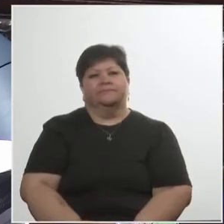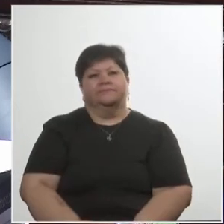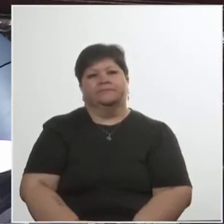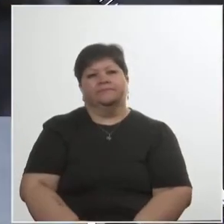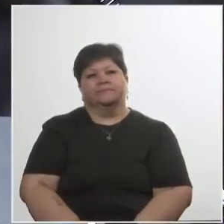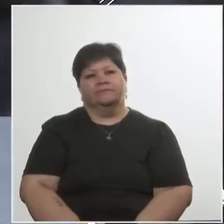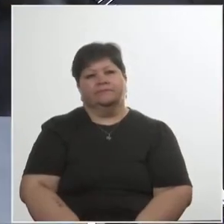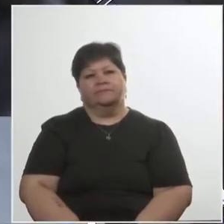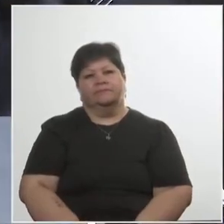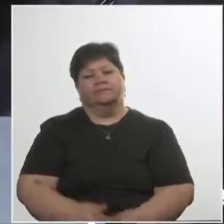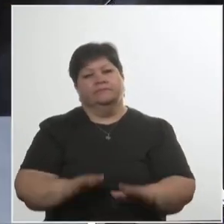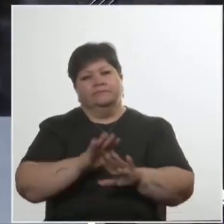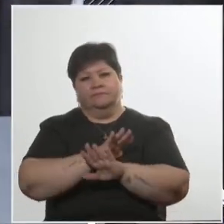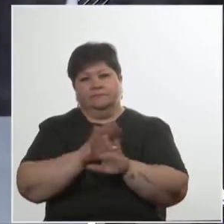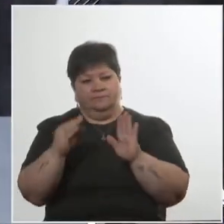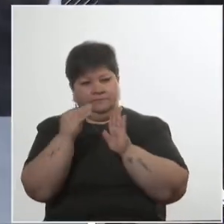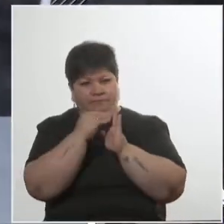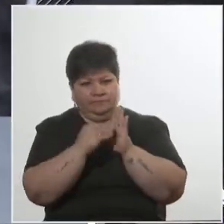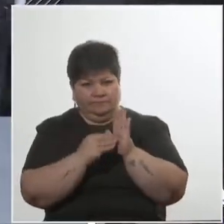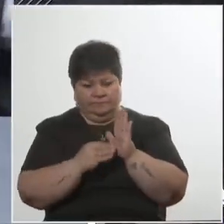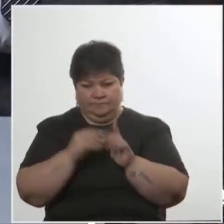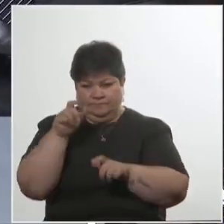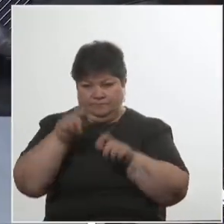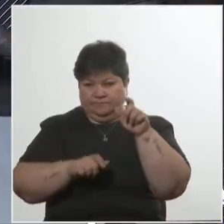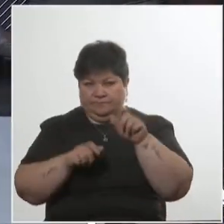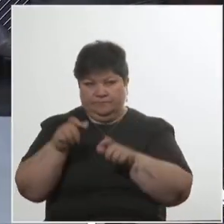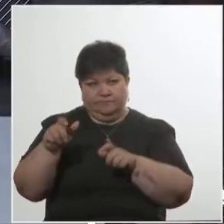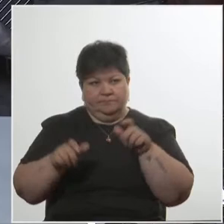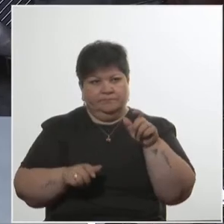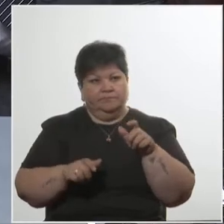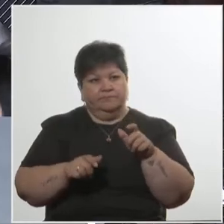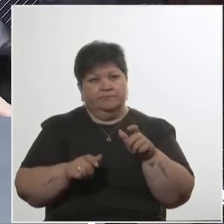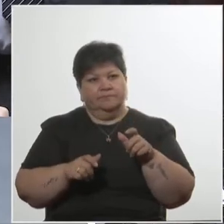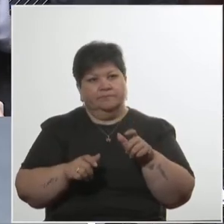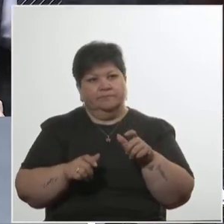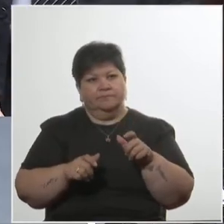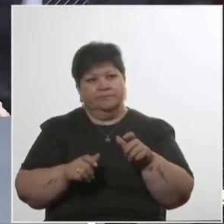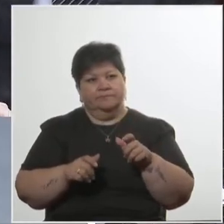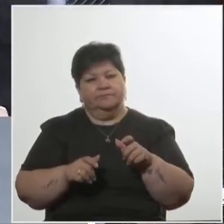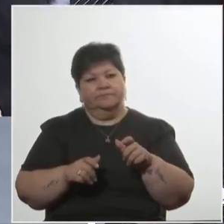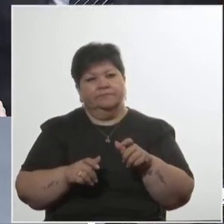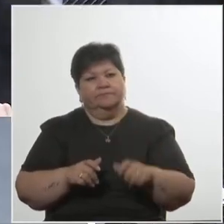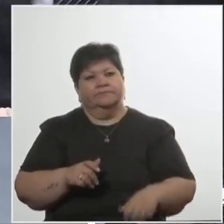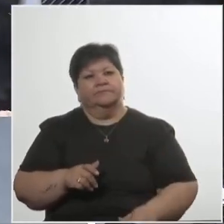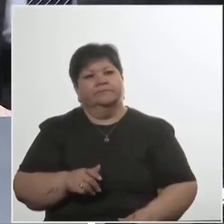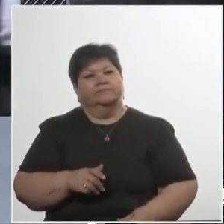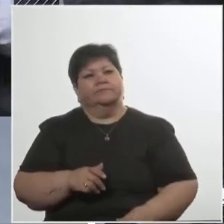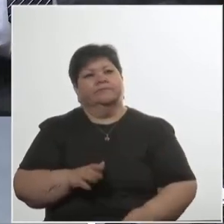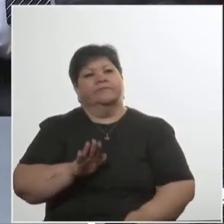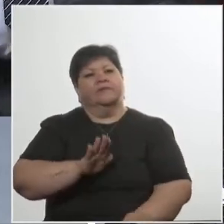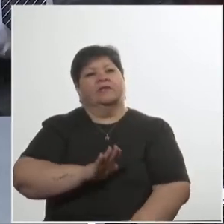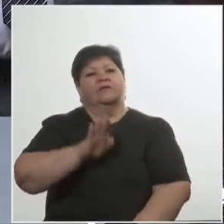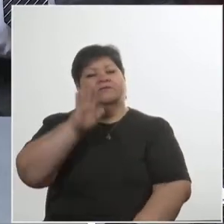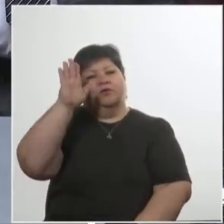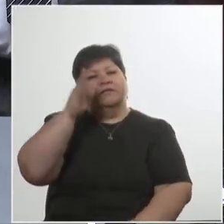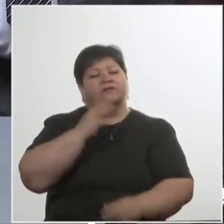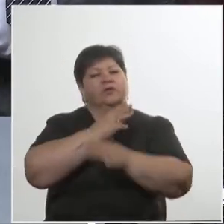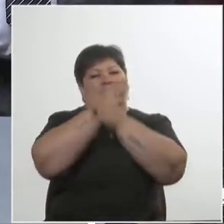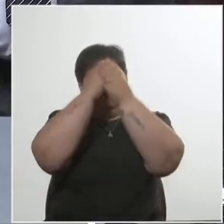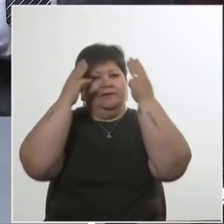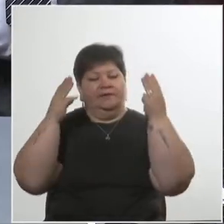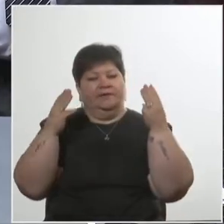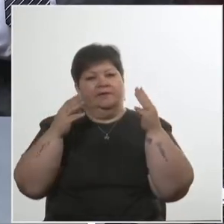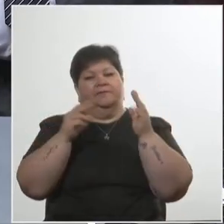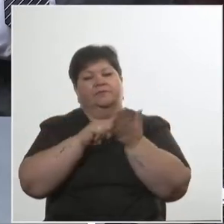bien moviendo más anotados se va a proceder a la votación en general